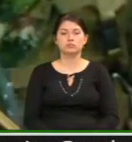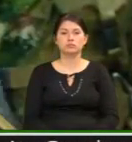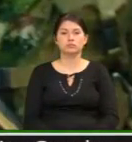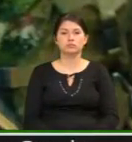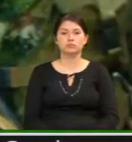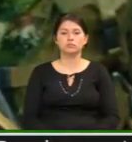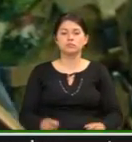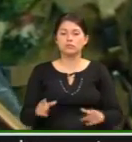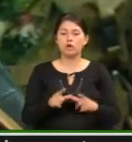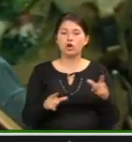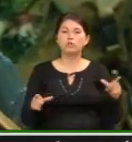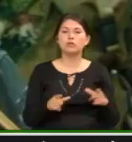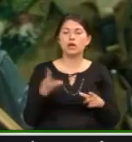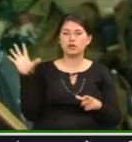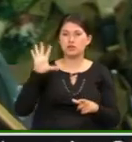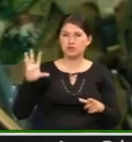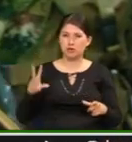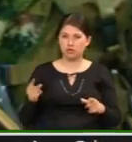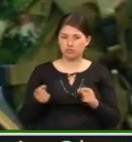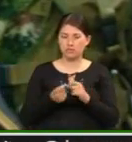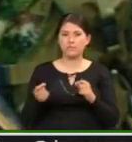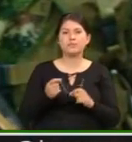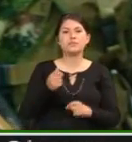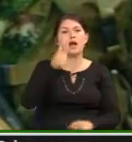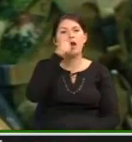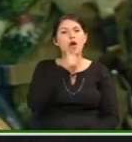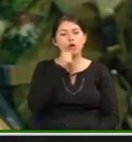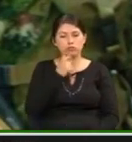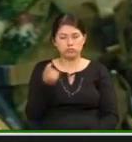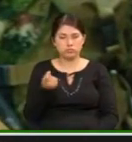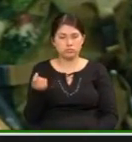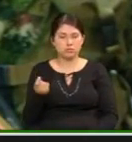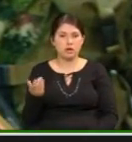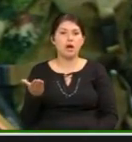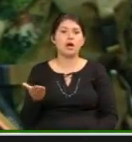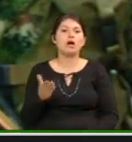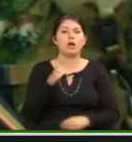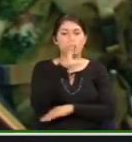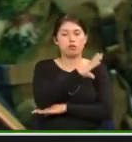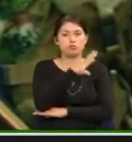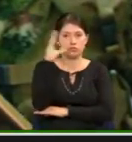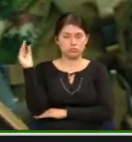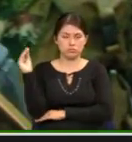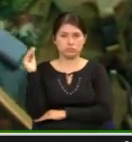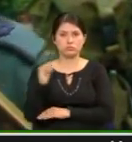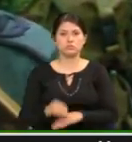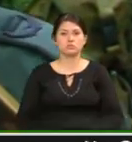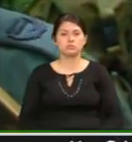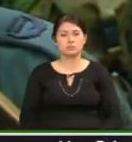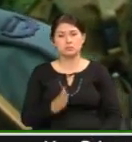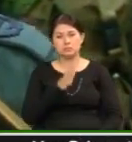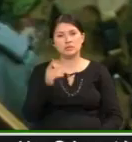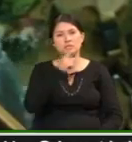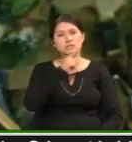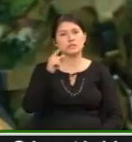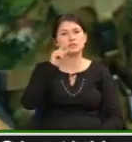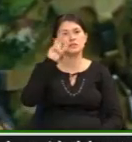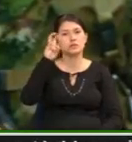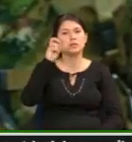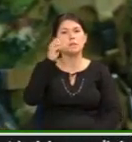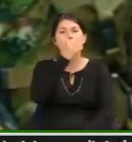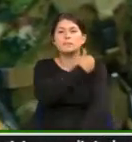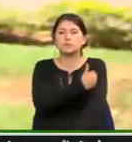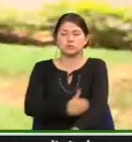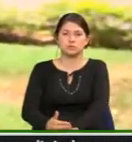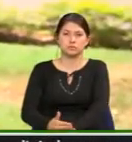el sector local de la región, para el sector de Arauca, Magdalena Medio y la costa. Más o menos 170 millones de